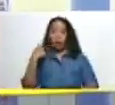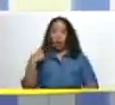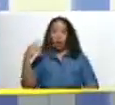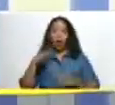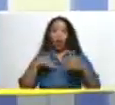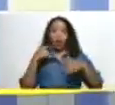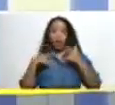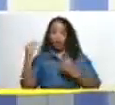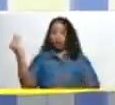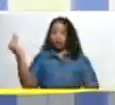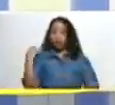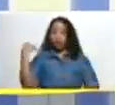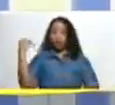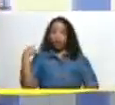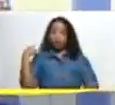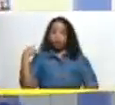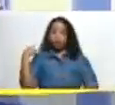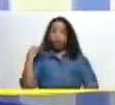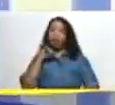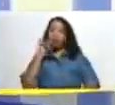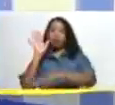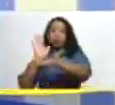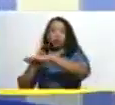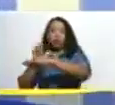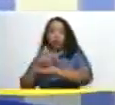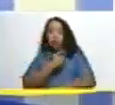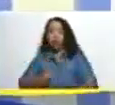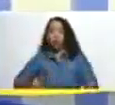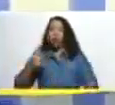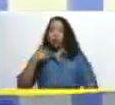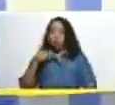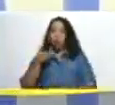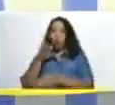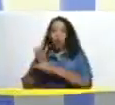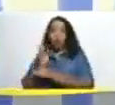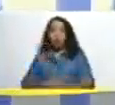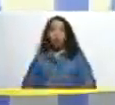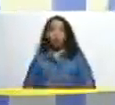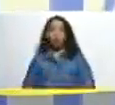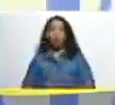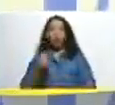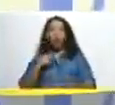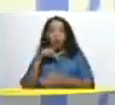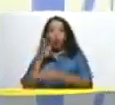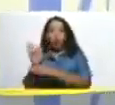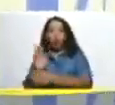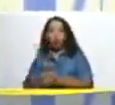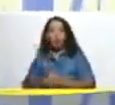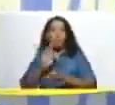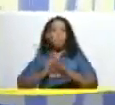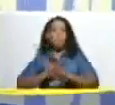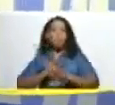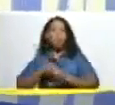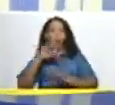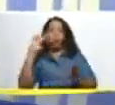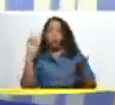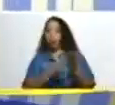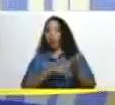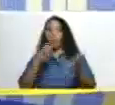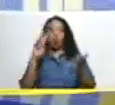acto, se le informó al presidente y el presidente dijo, yo voy para allá. Porque la verdad